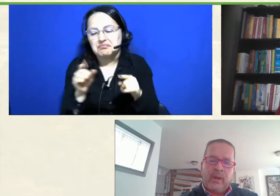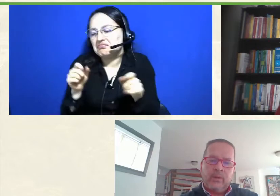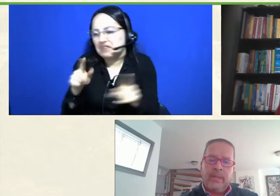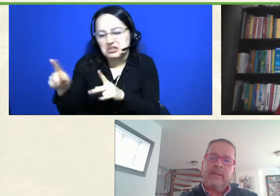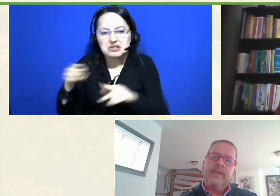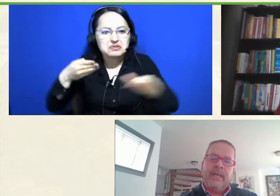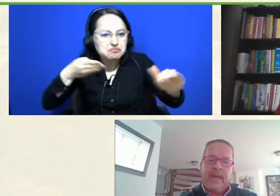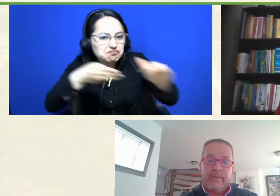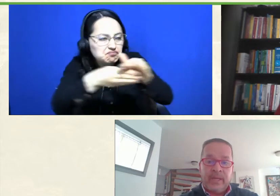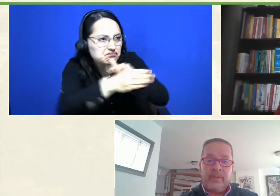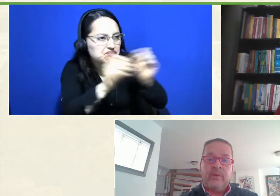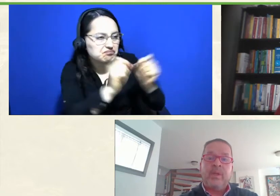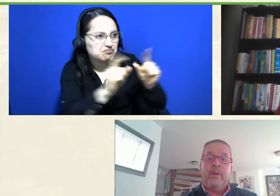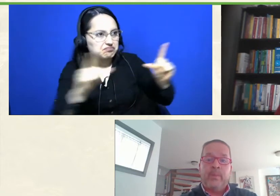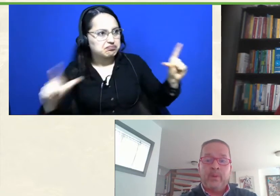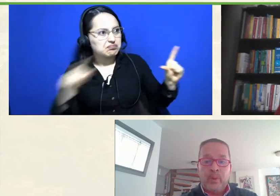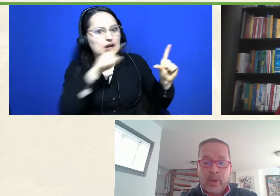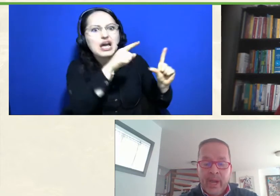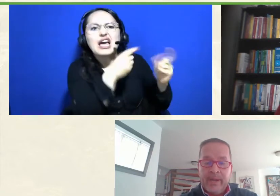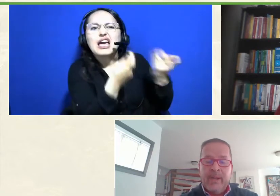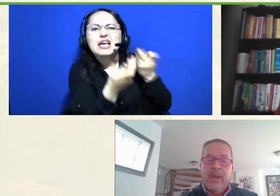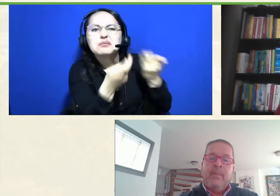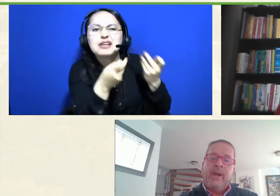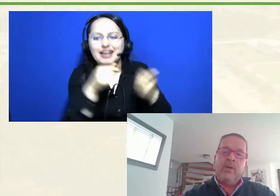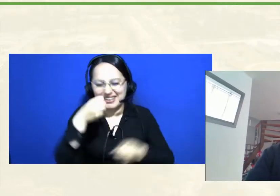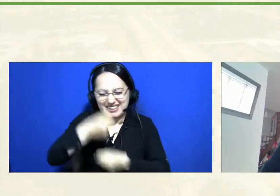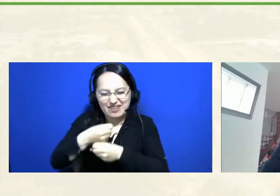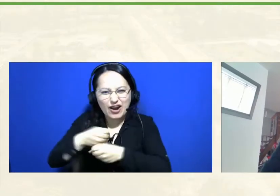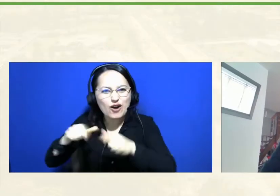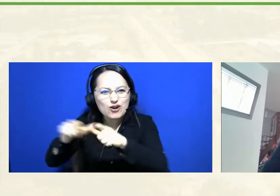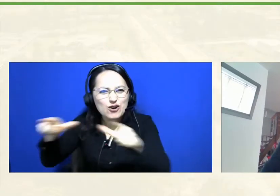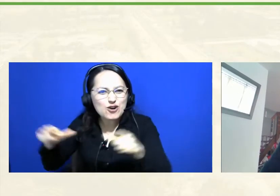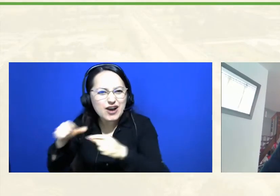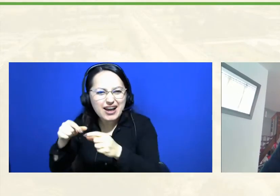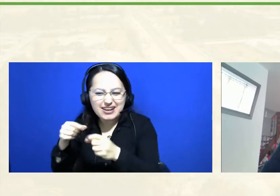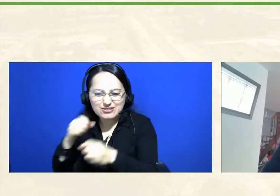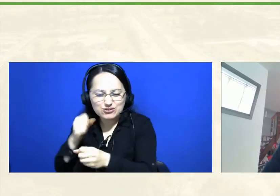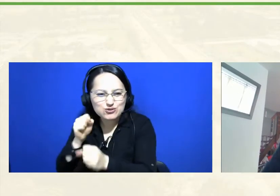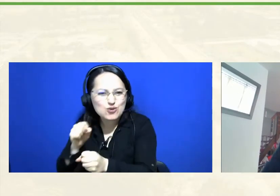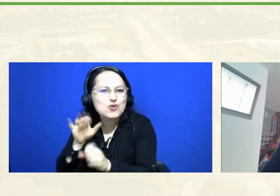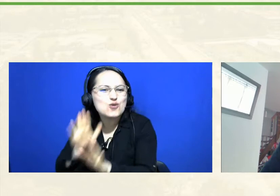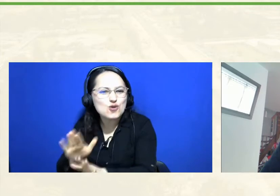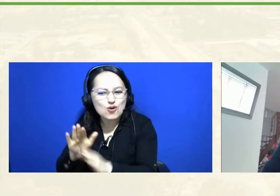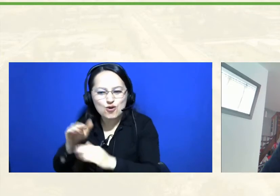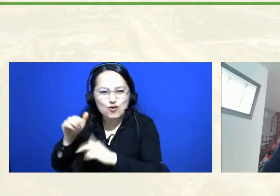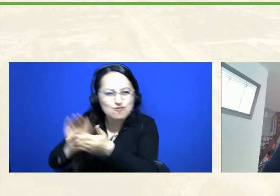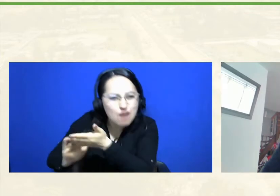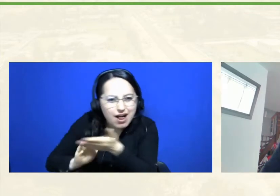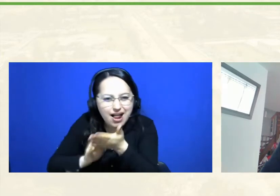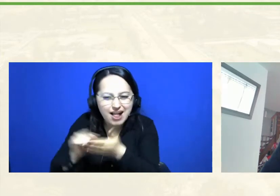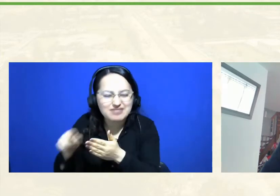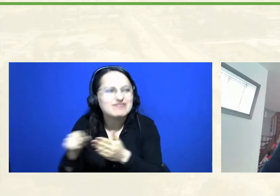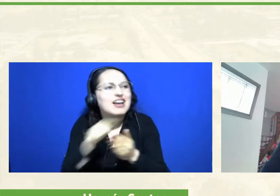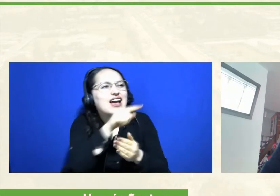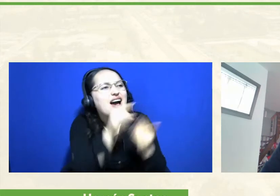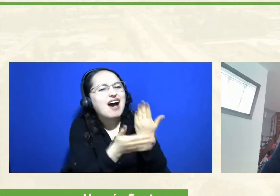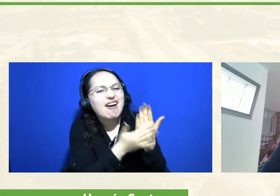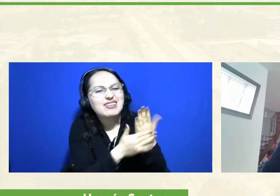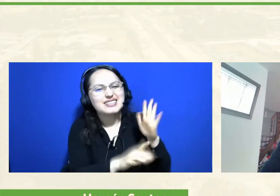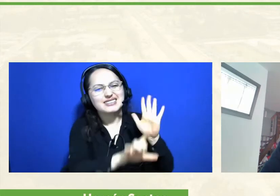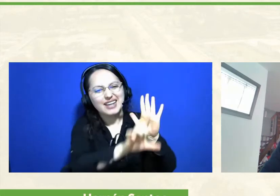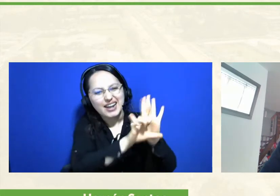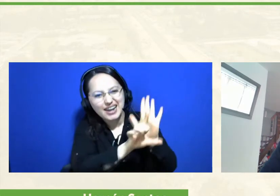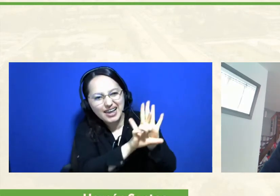micrositio va a encontrar desde la definición de obra por tu lugar, va a encontrar la normativa, que es lo que nos regula, lo de la ley